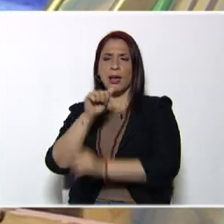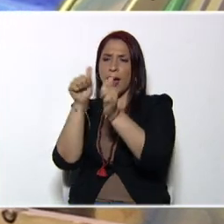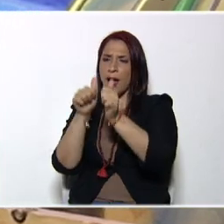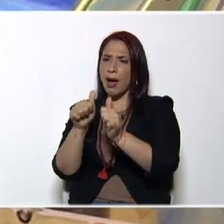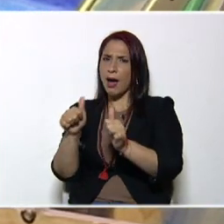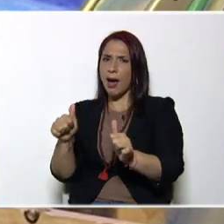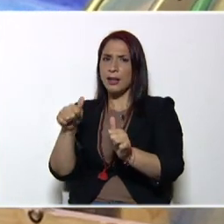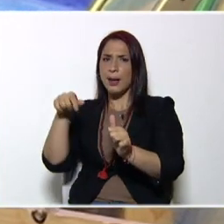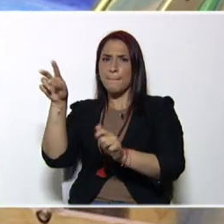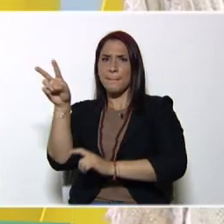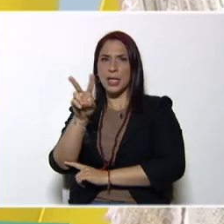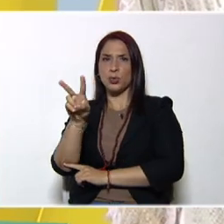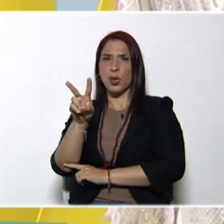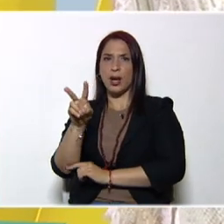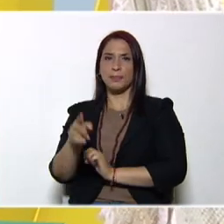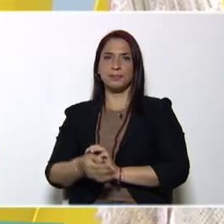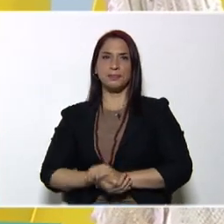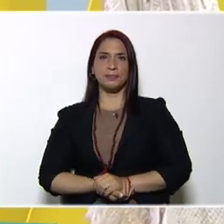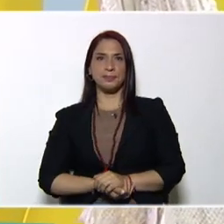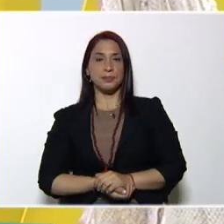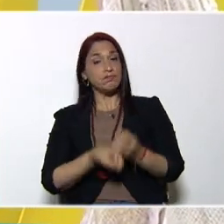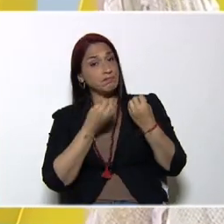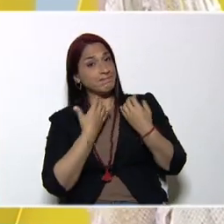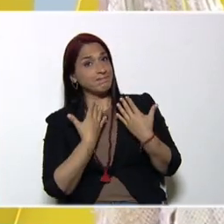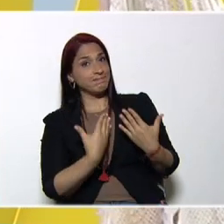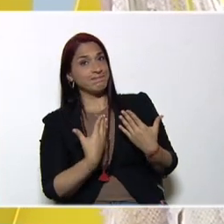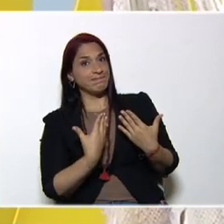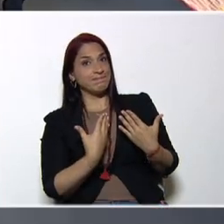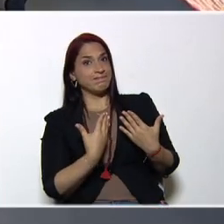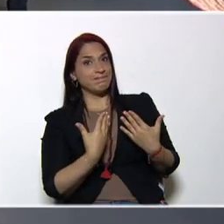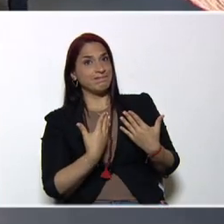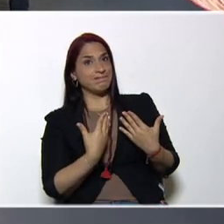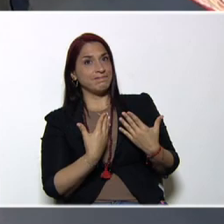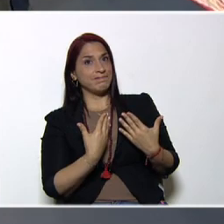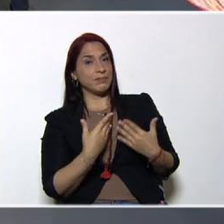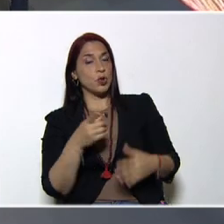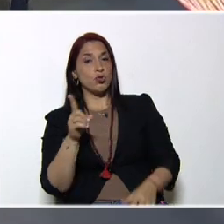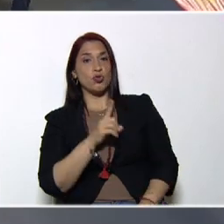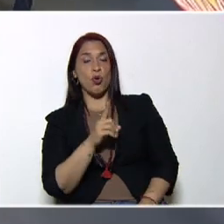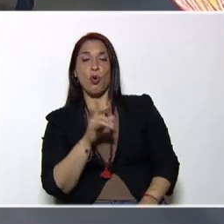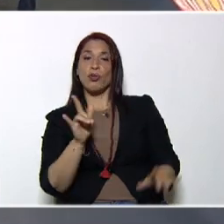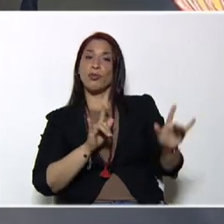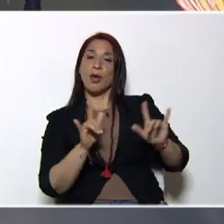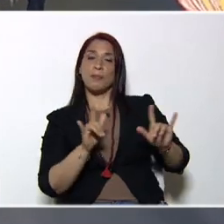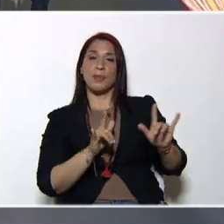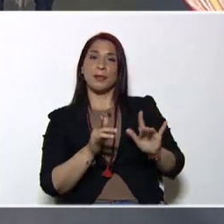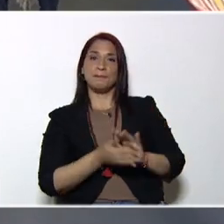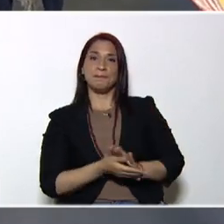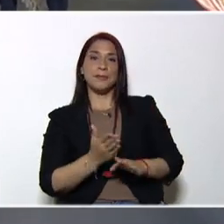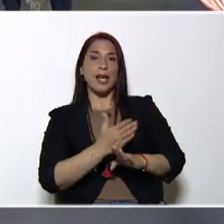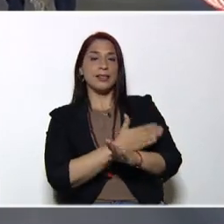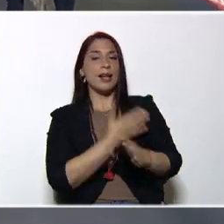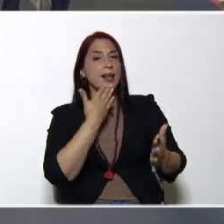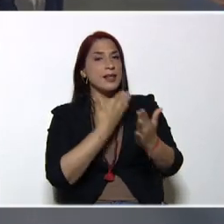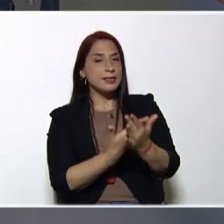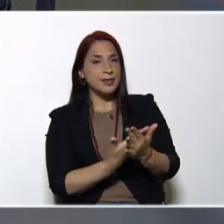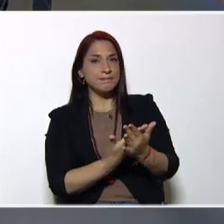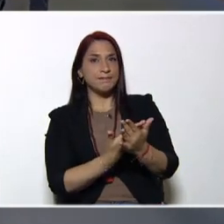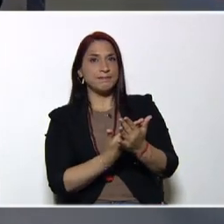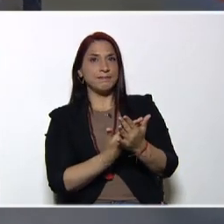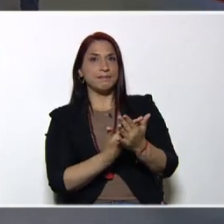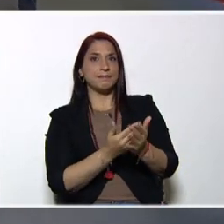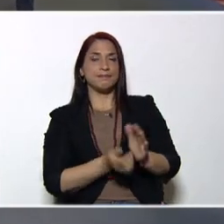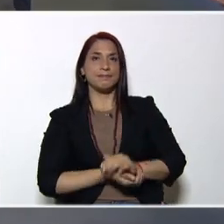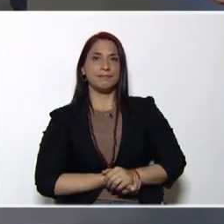plásticas en Venezuela. Bueno, muchachos, y no me quiero despedir sin antes agradecer la colaboración de